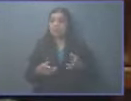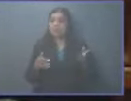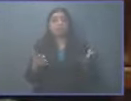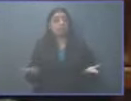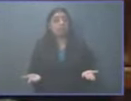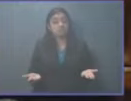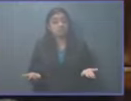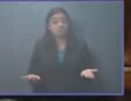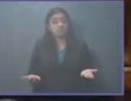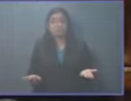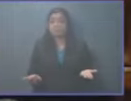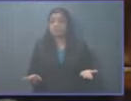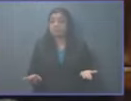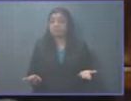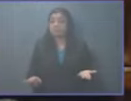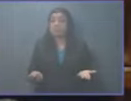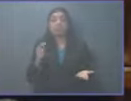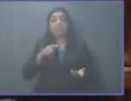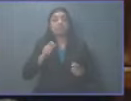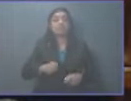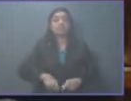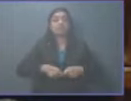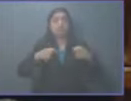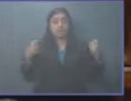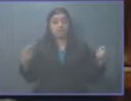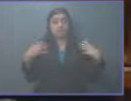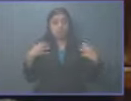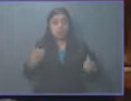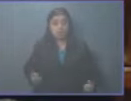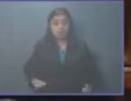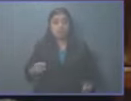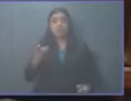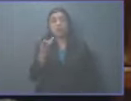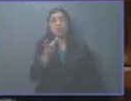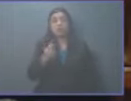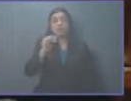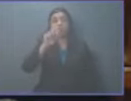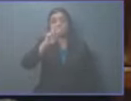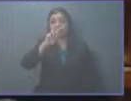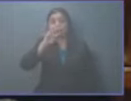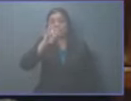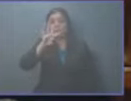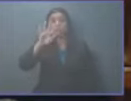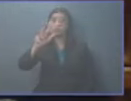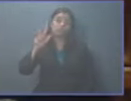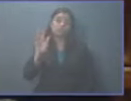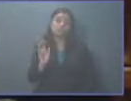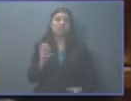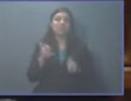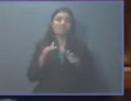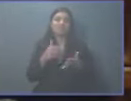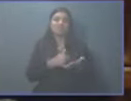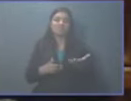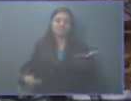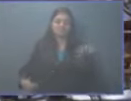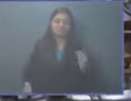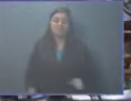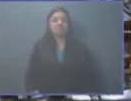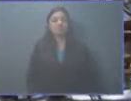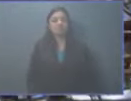concretamente en el Diario Oficial número 243. Gracias, presidente.